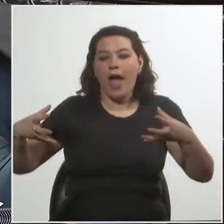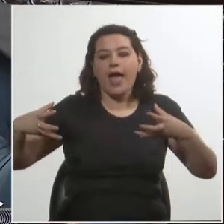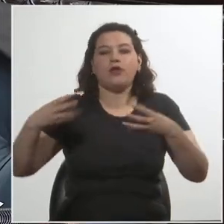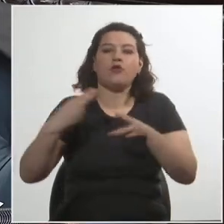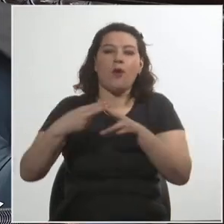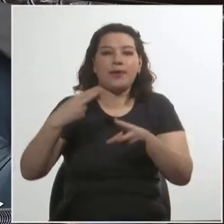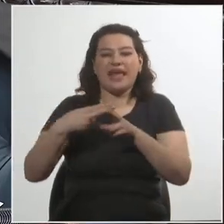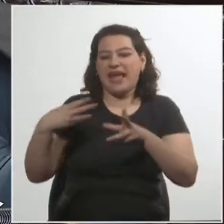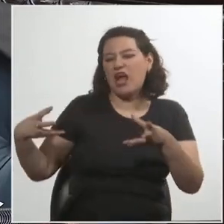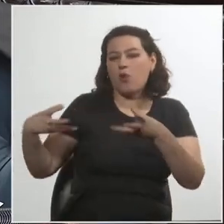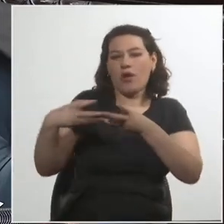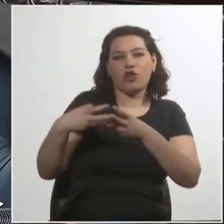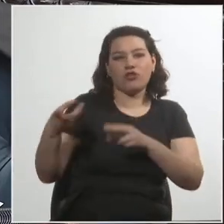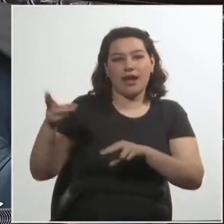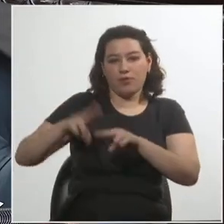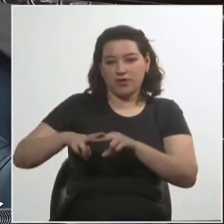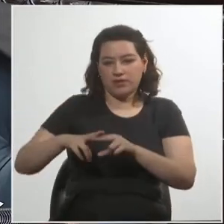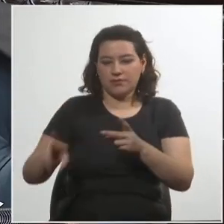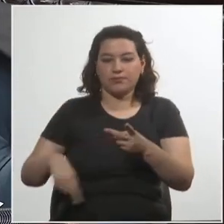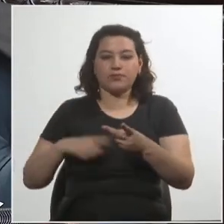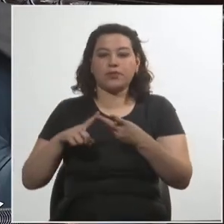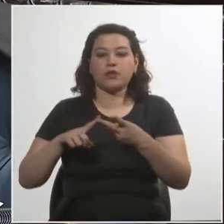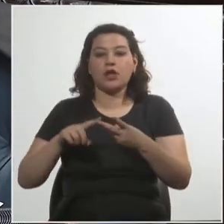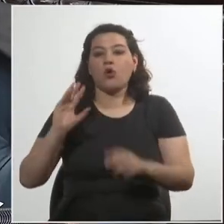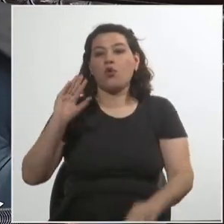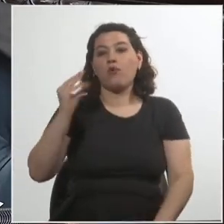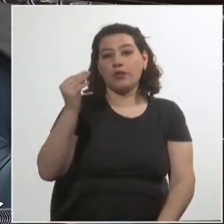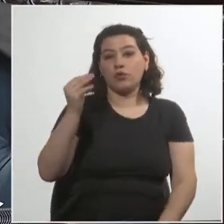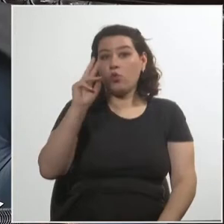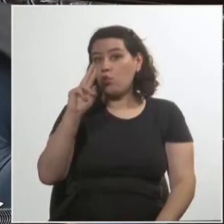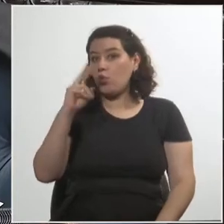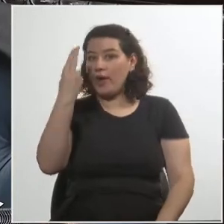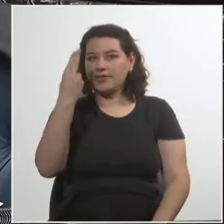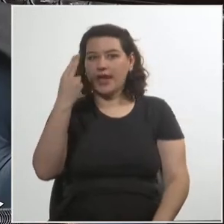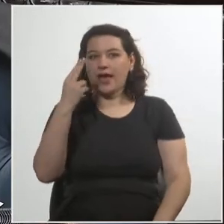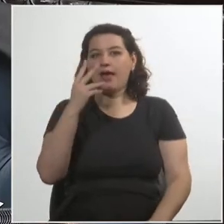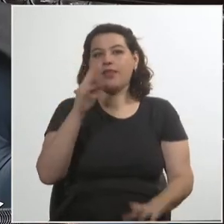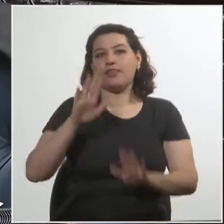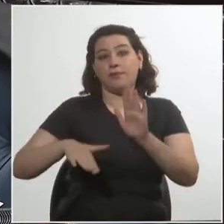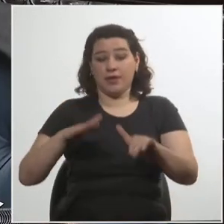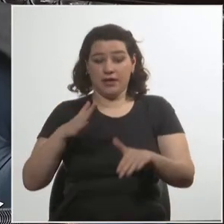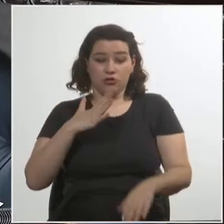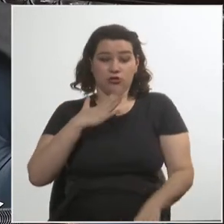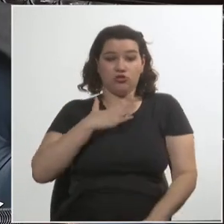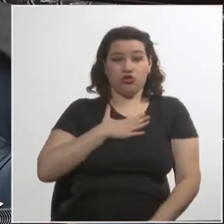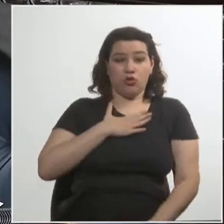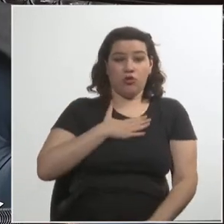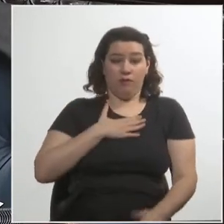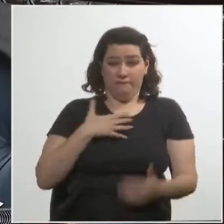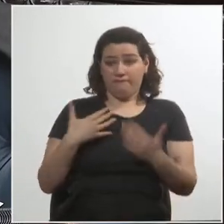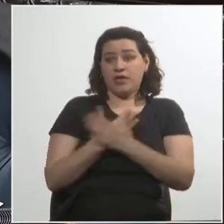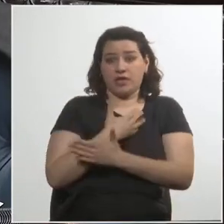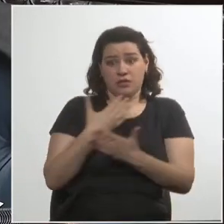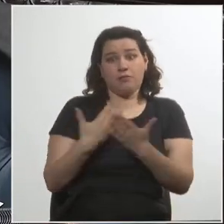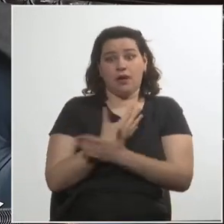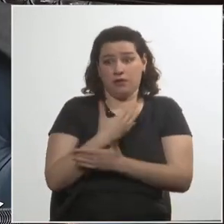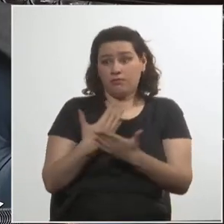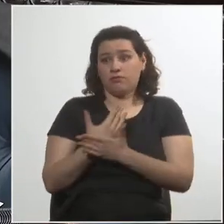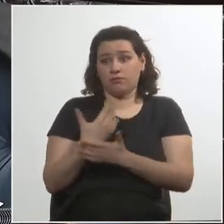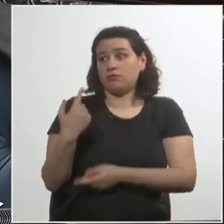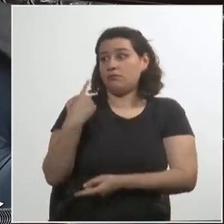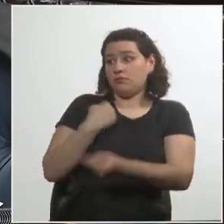muerte está incluida la juventud uruguaya de pie yo fui víctima de acciones